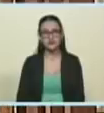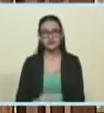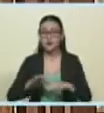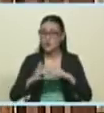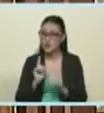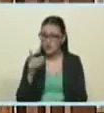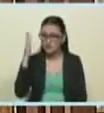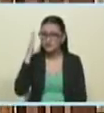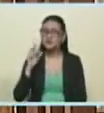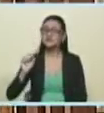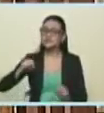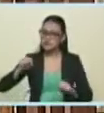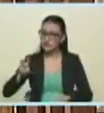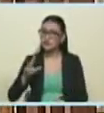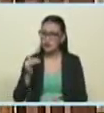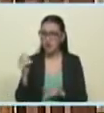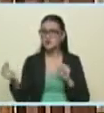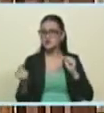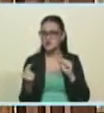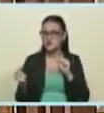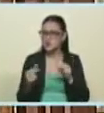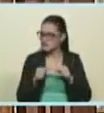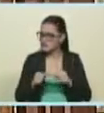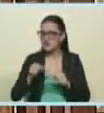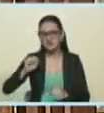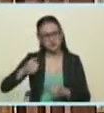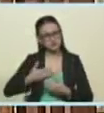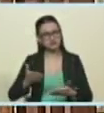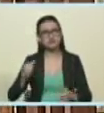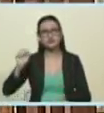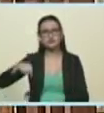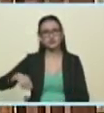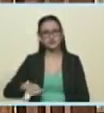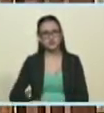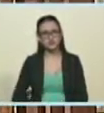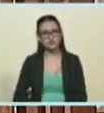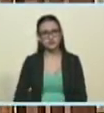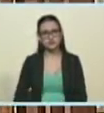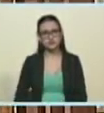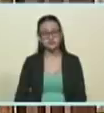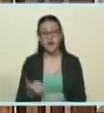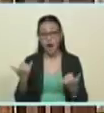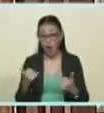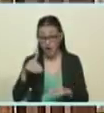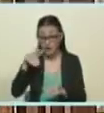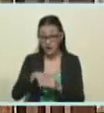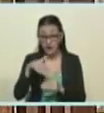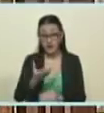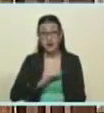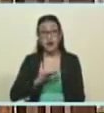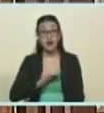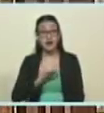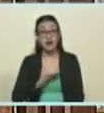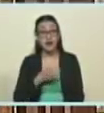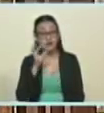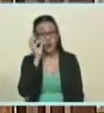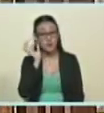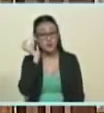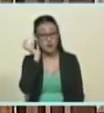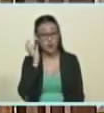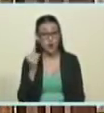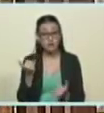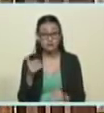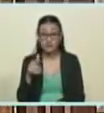Y si el mundo quiere saber, sí, en Venezuela hay diálogo, claro que sí, permanente. Ahora vienen las elecciones de alcaldes y alcaldesas.